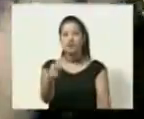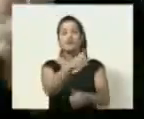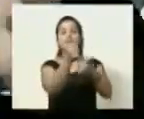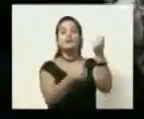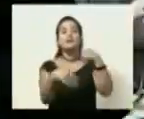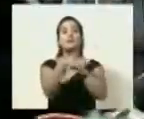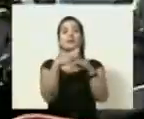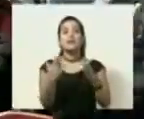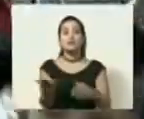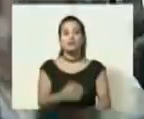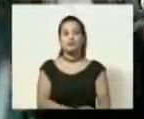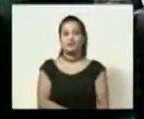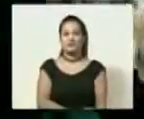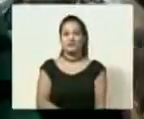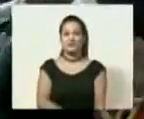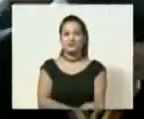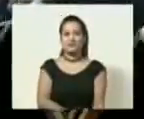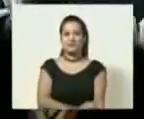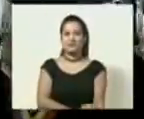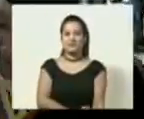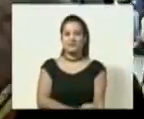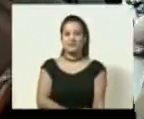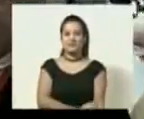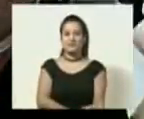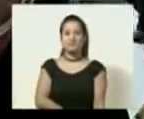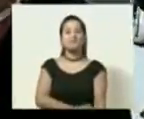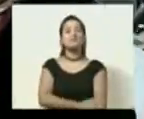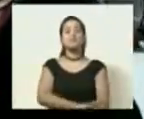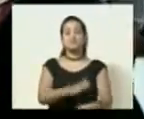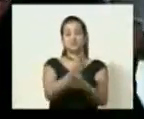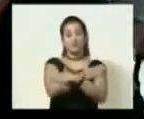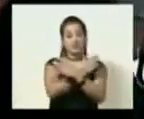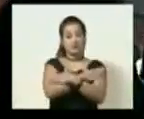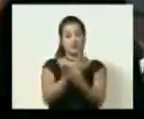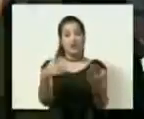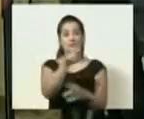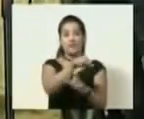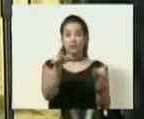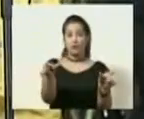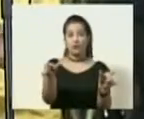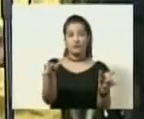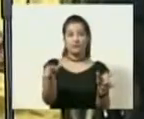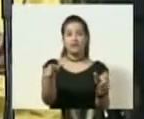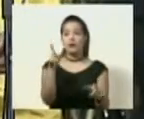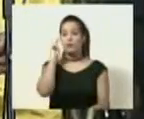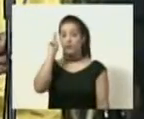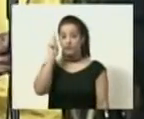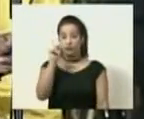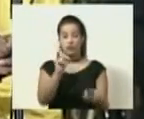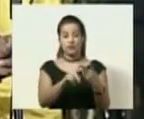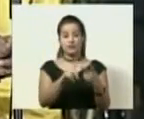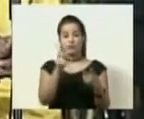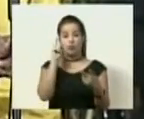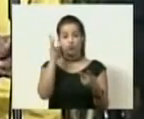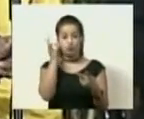Viceministro. Bueno, felicidades a todo el personal, profesores,